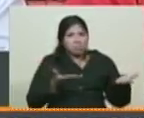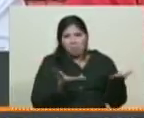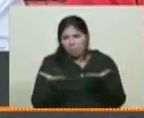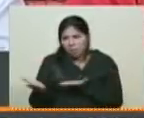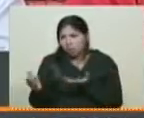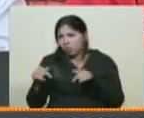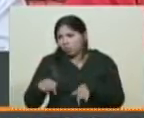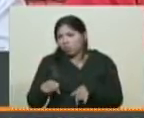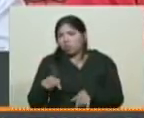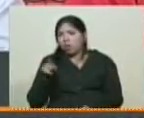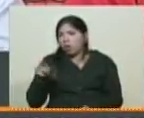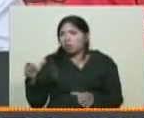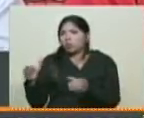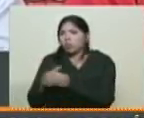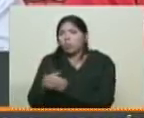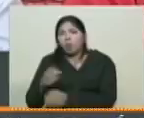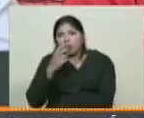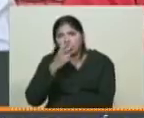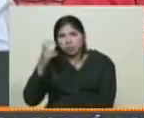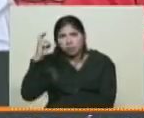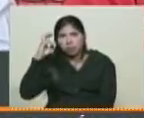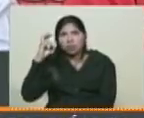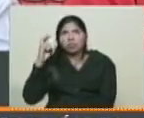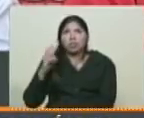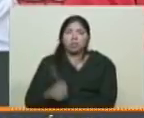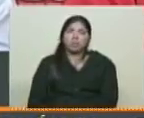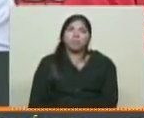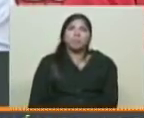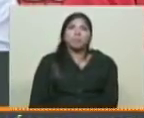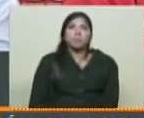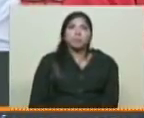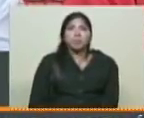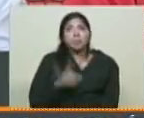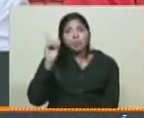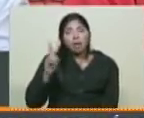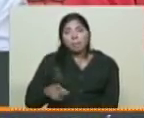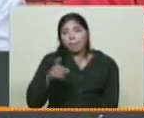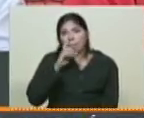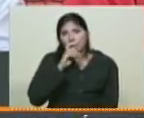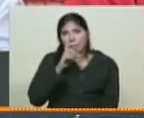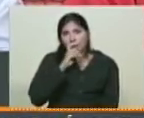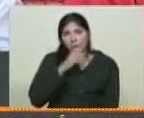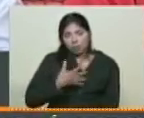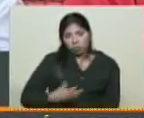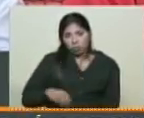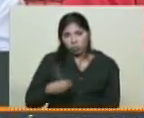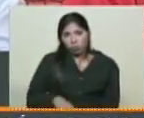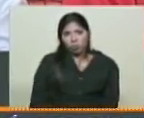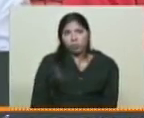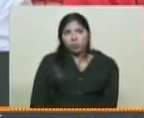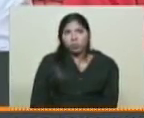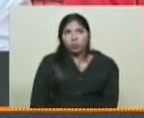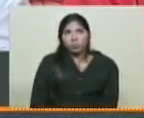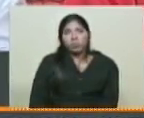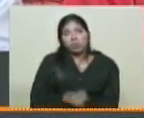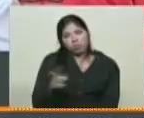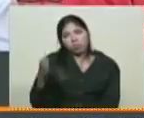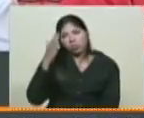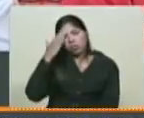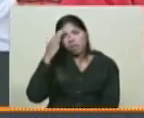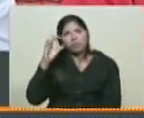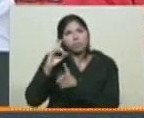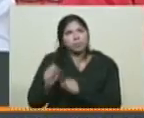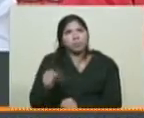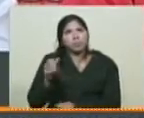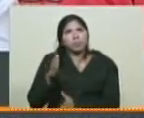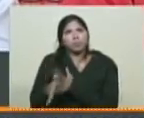nuestra Cancillería, nuestro gobierno, nuestra política exterior y nuestro jefe de Estado, que en este caso el presidente Nicolás Maduro ha sabido también llevar,